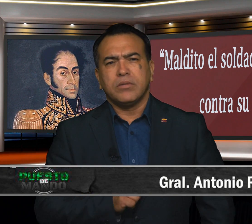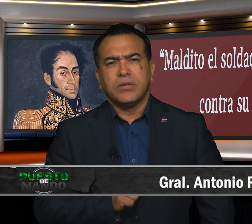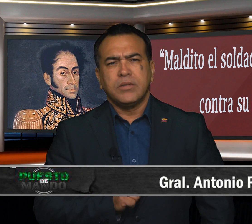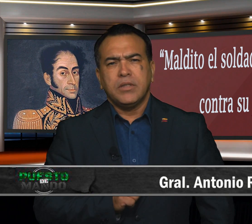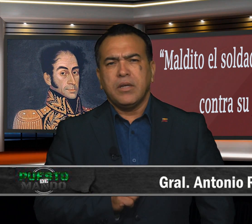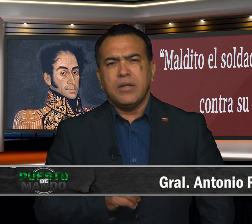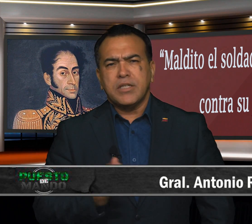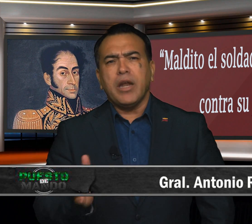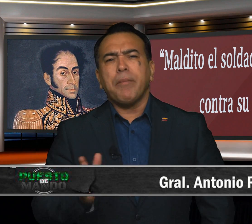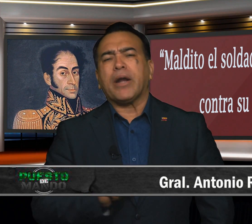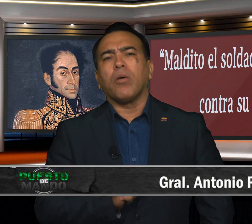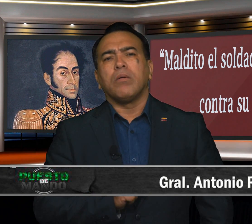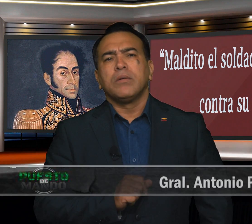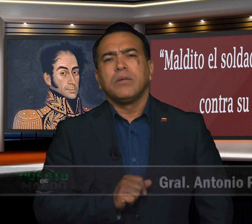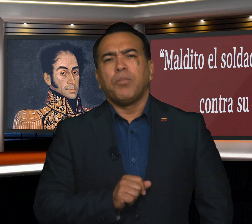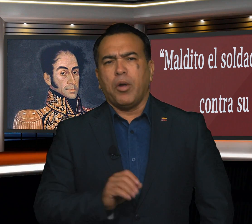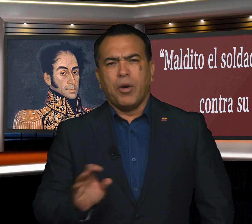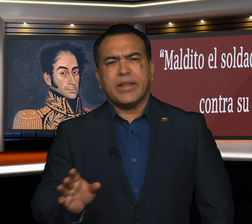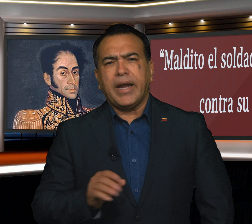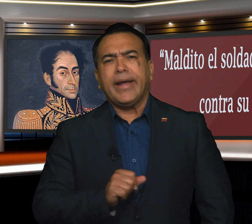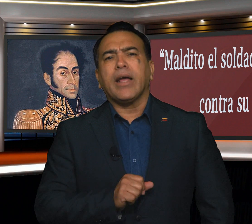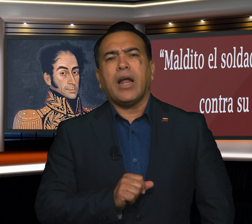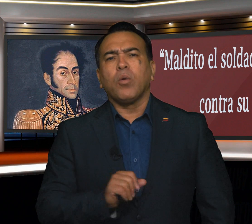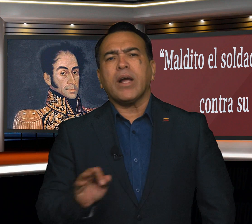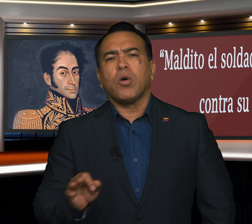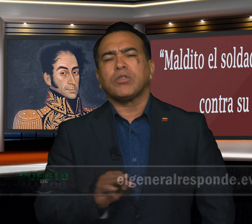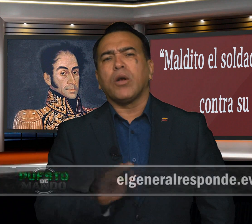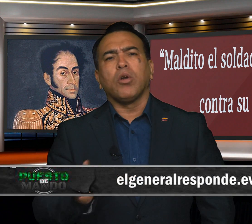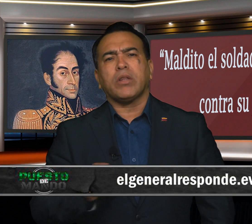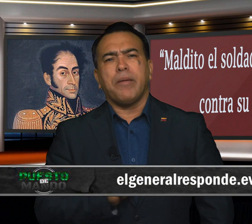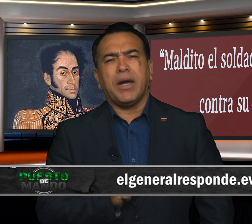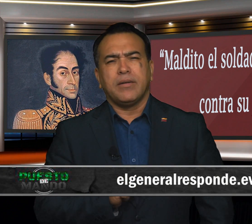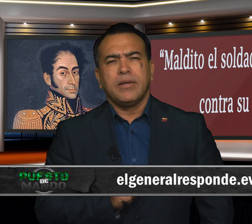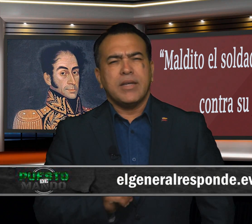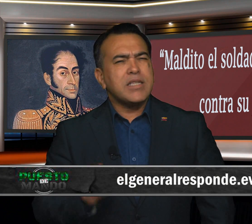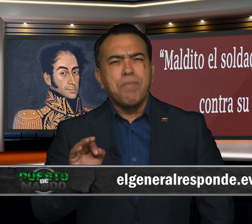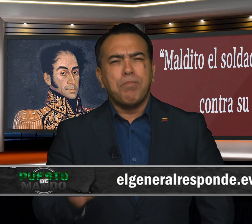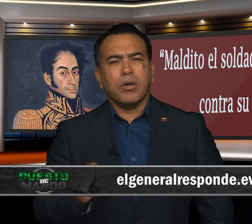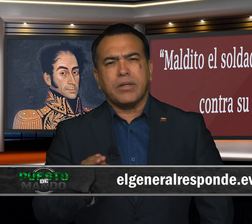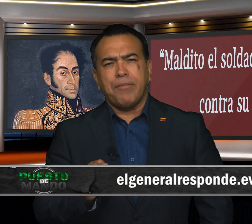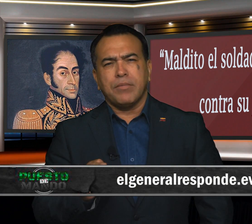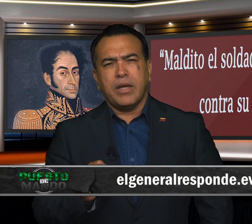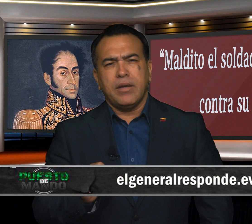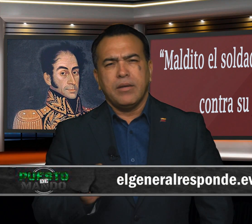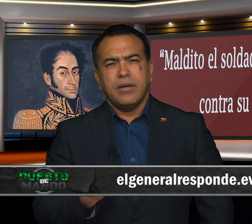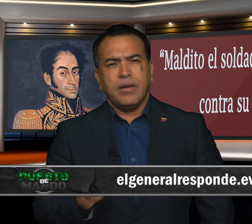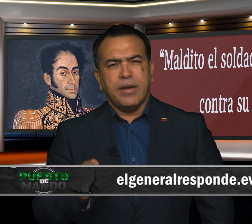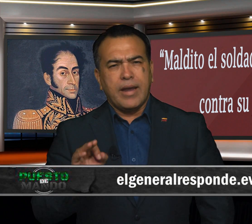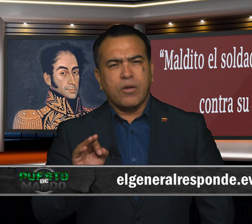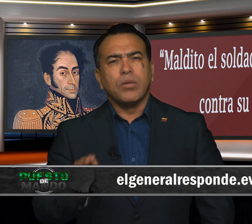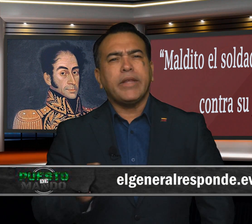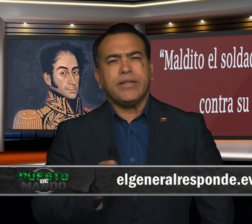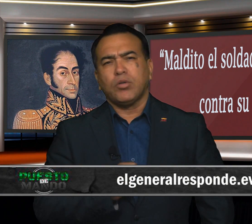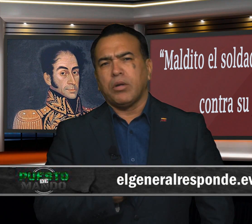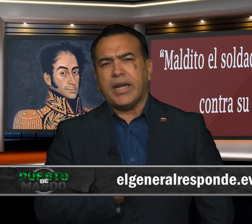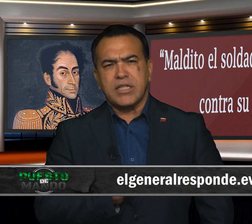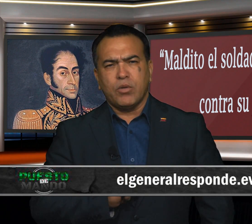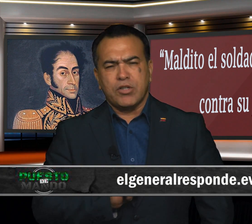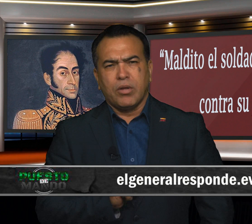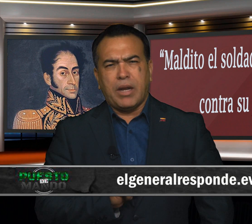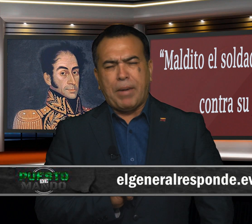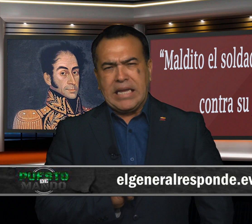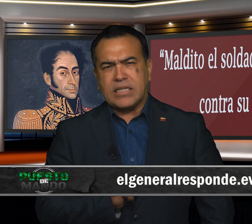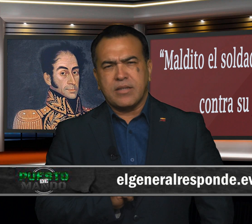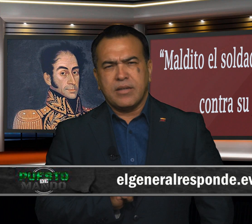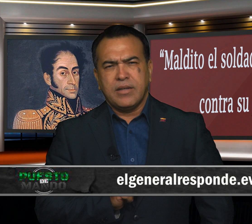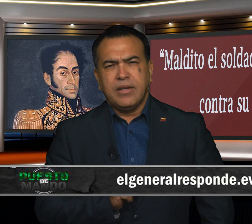vacío. Sin embargo, podemos extraer algunas cosas, algunos temas que es importante en el contexto de la